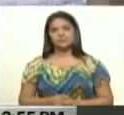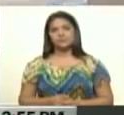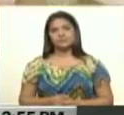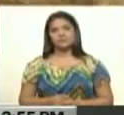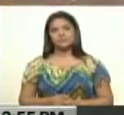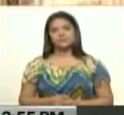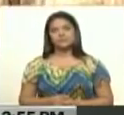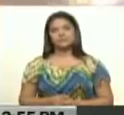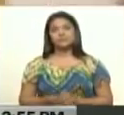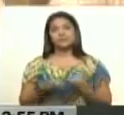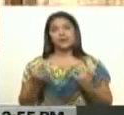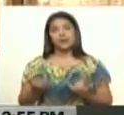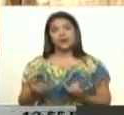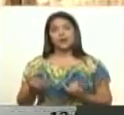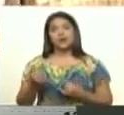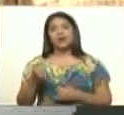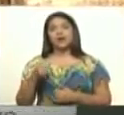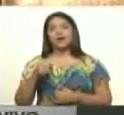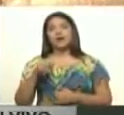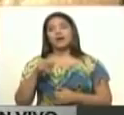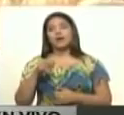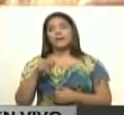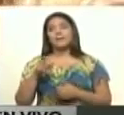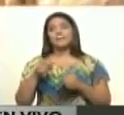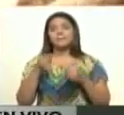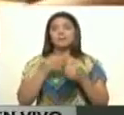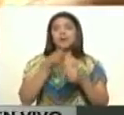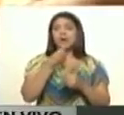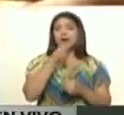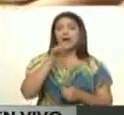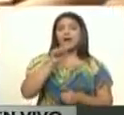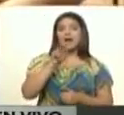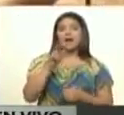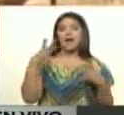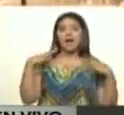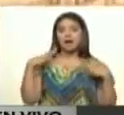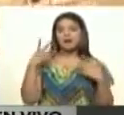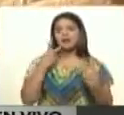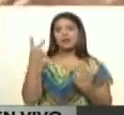Vamos a darle la palabra a Ángel y después leemos el manifiesto, camaradas.